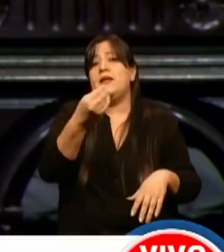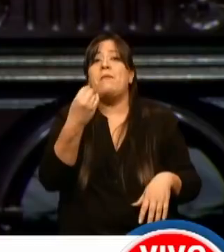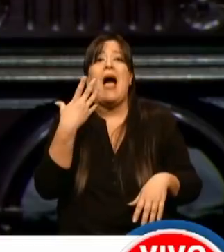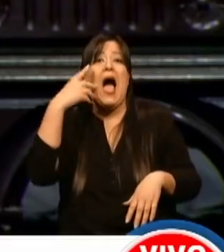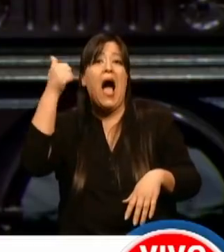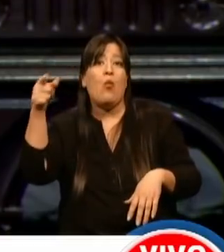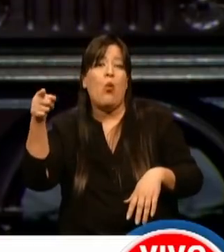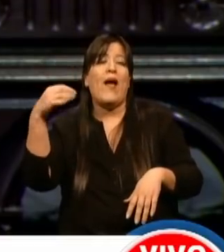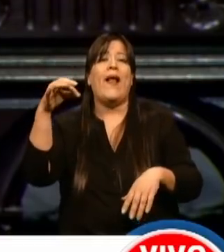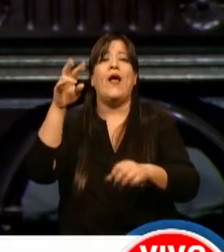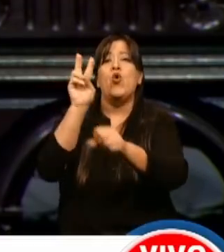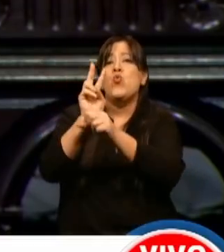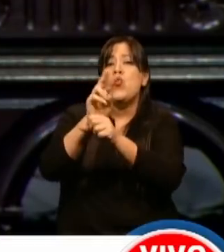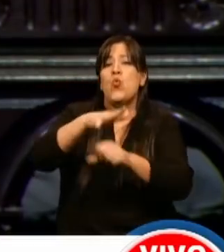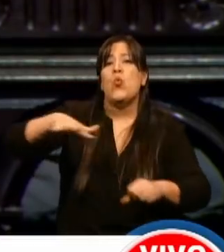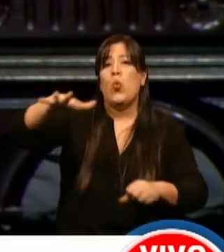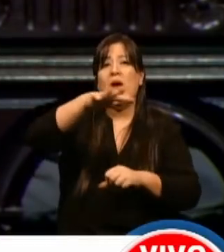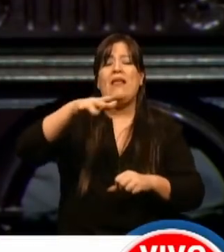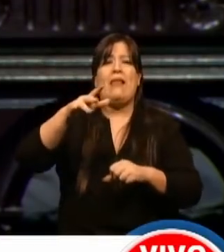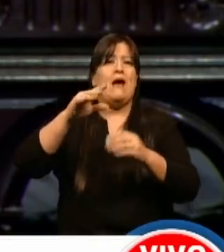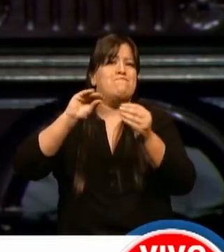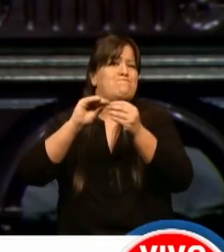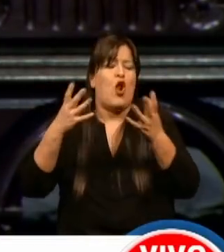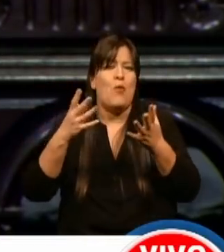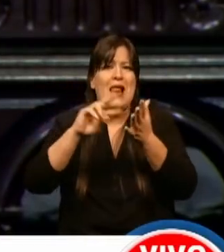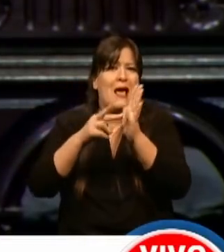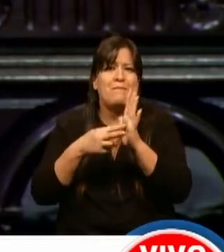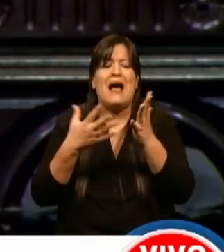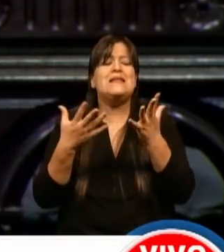cuidar Blanco Villegas, como tenía problemas de liquidez,